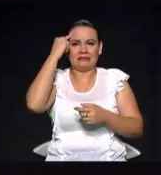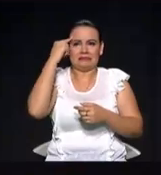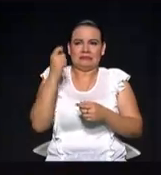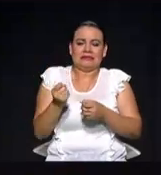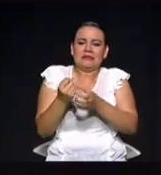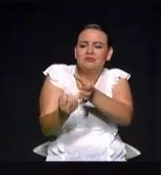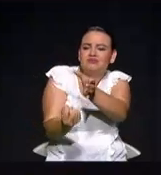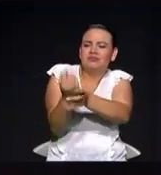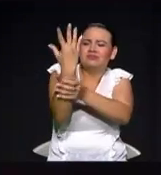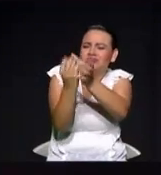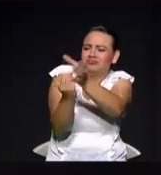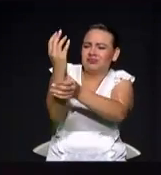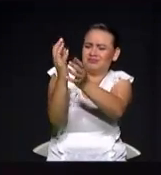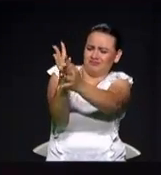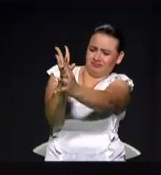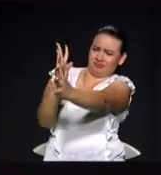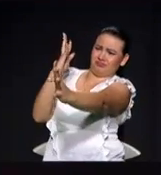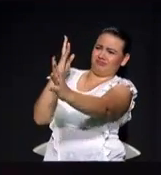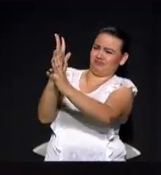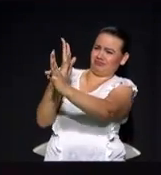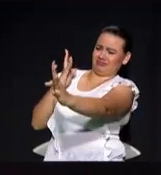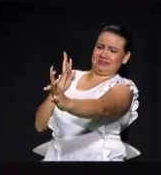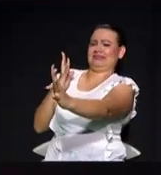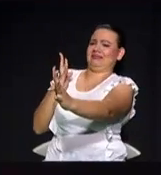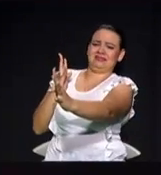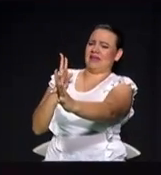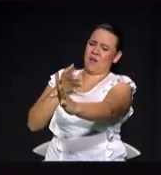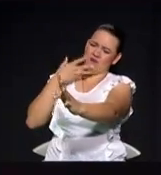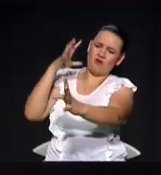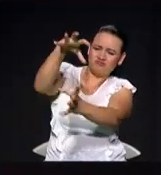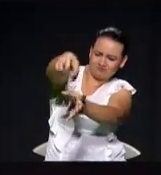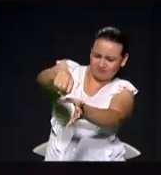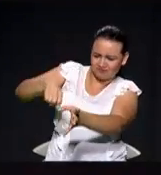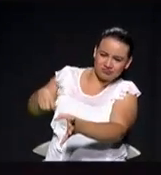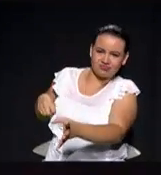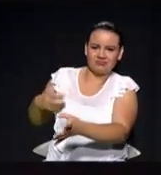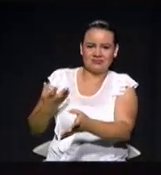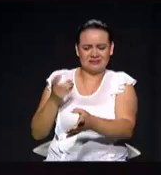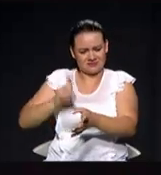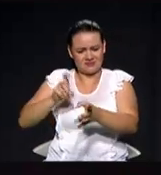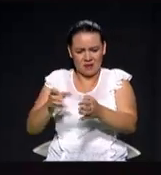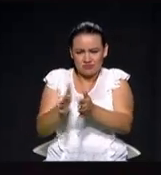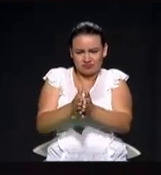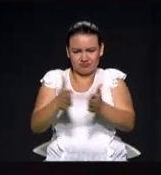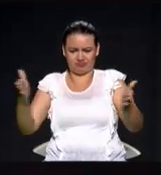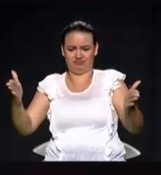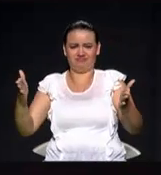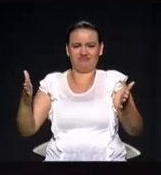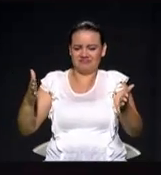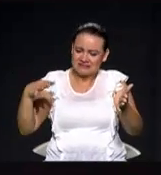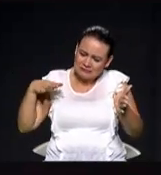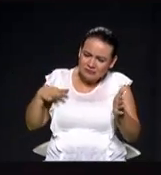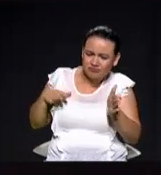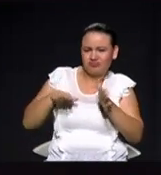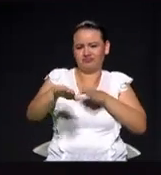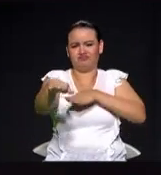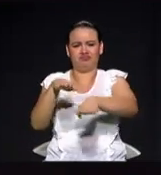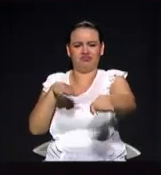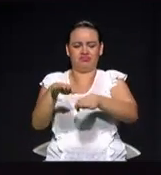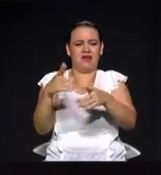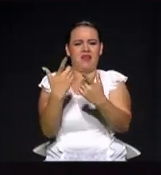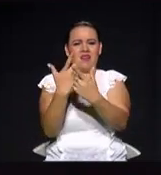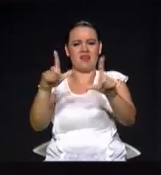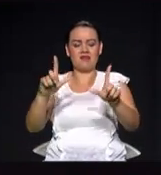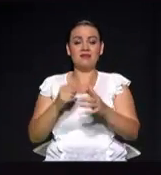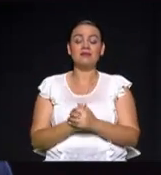ciudad en medio de esta congestión no podemos seguir quitándole carril el carriles a las vías pero además yo insisto en iniciar